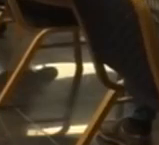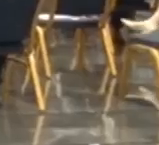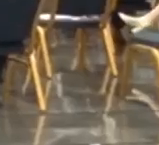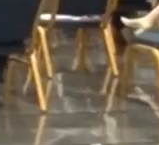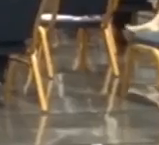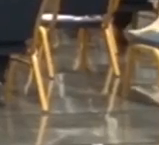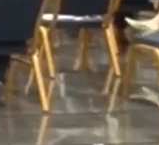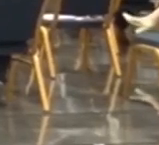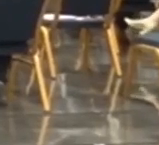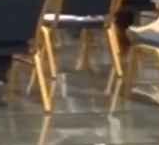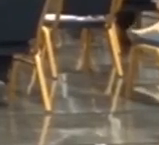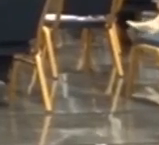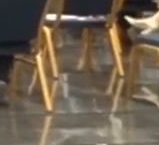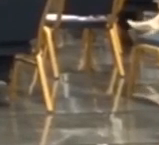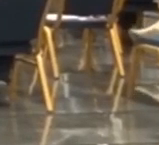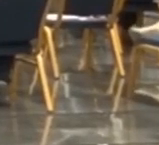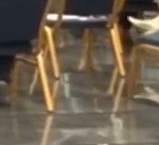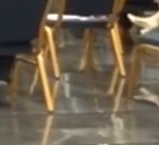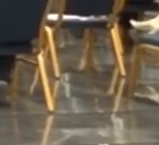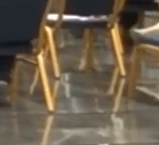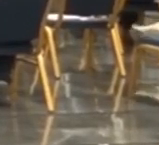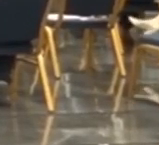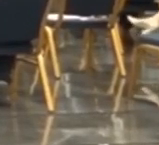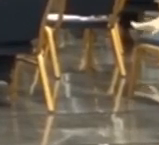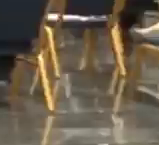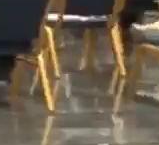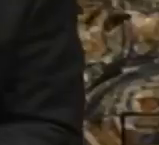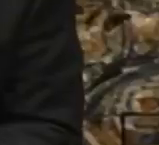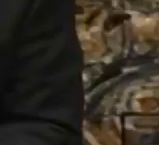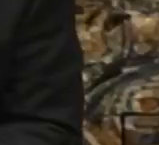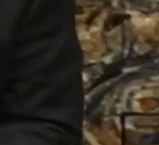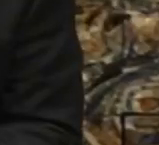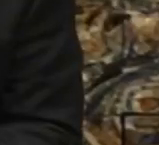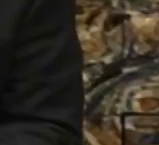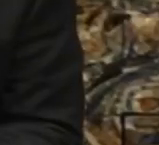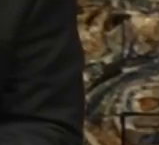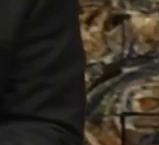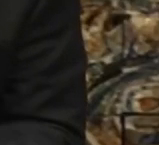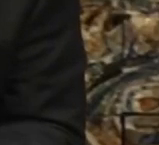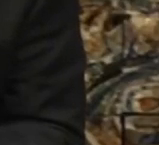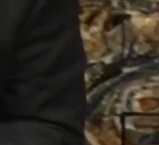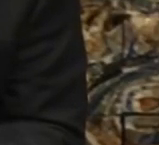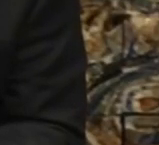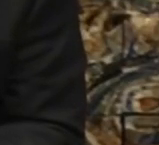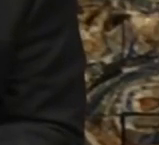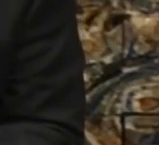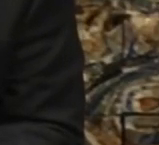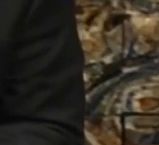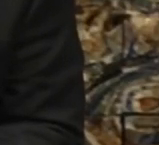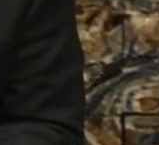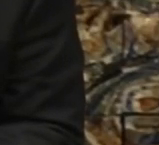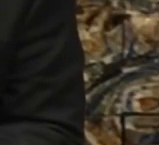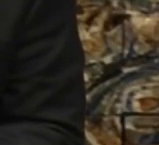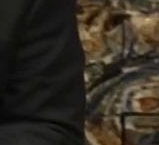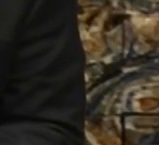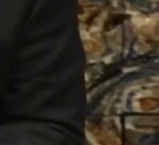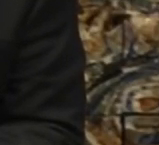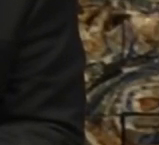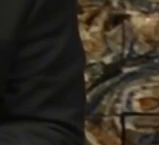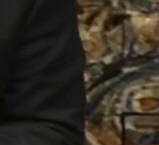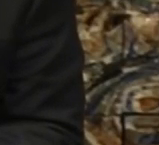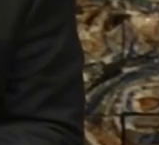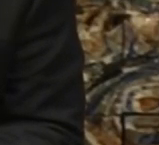se escucha mucho y tengo un apoyo también familiar, pero me gustan más estos tipos de espacios donde uno puede conversar con